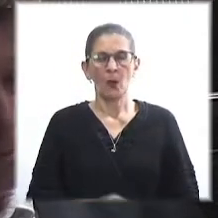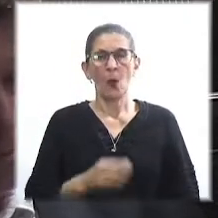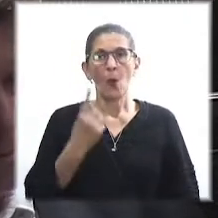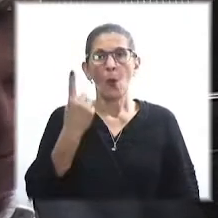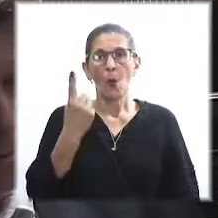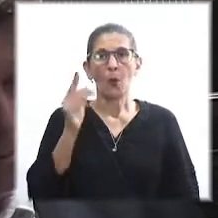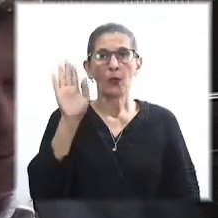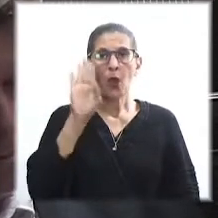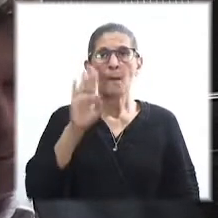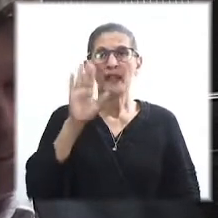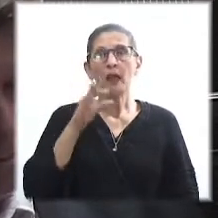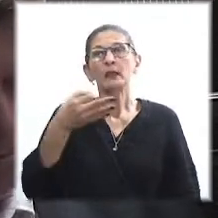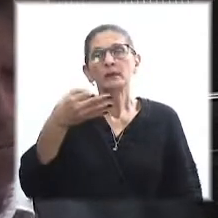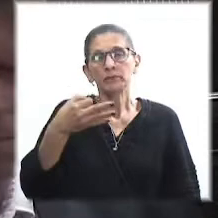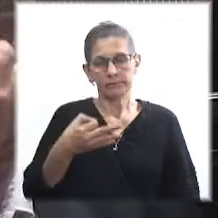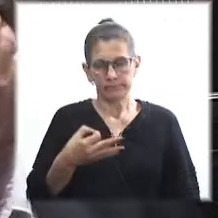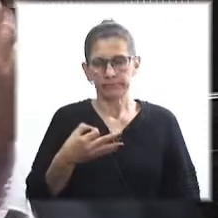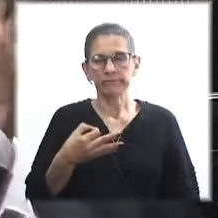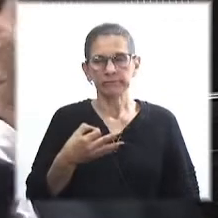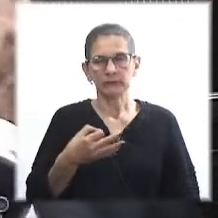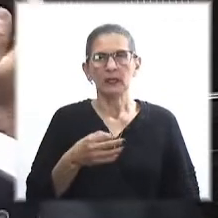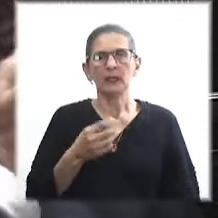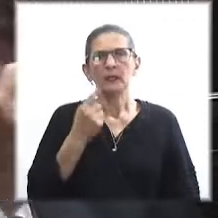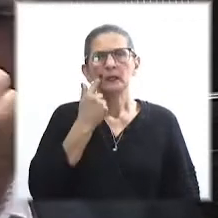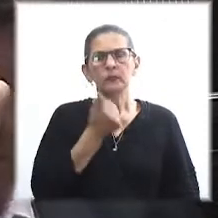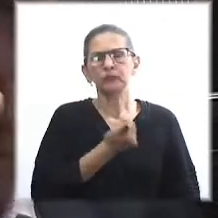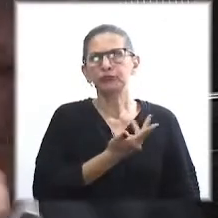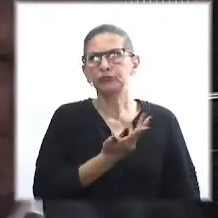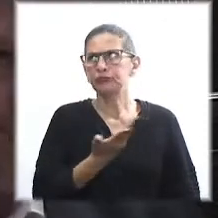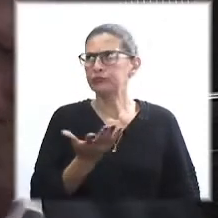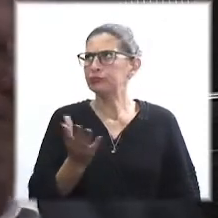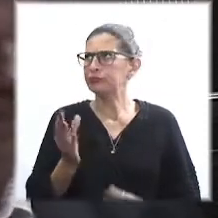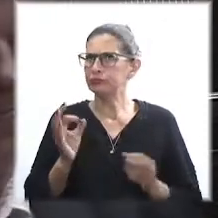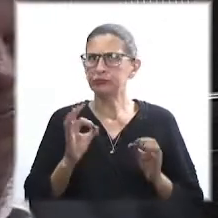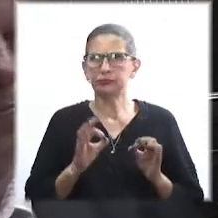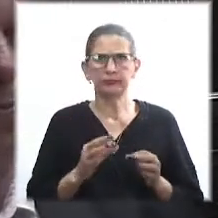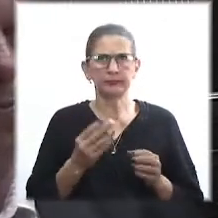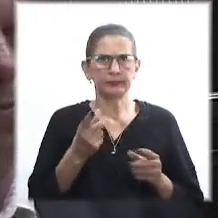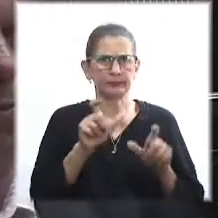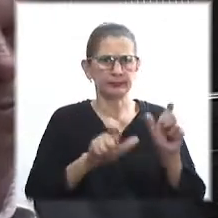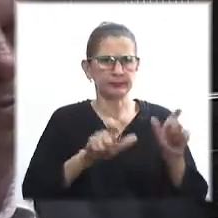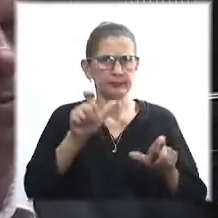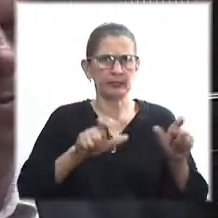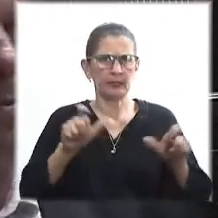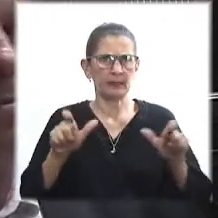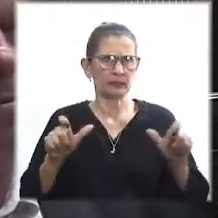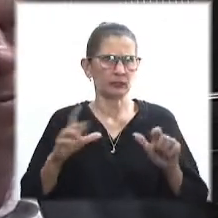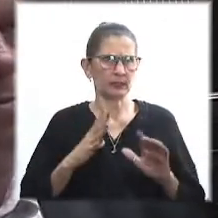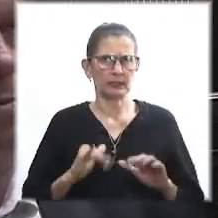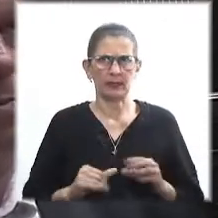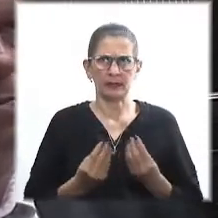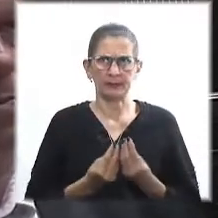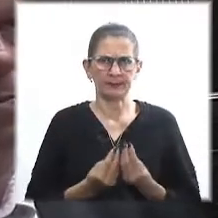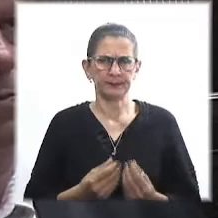Un homenaje merecido y muy numerosa la presencia de la gente que nos acompaña.